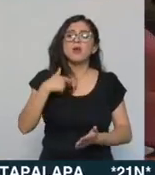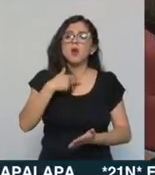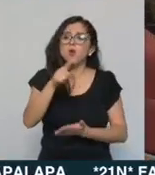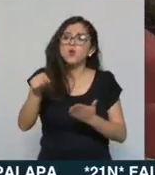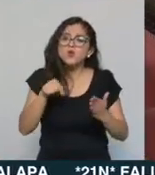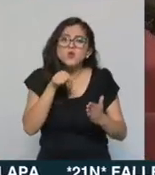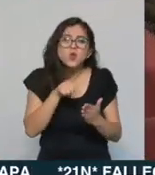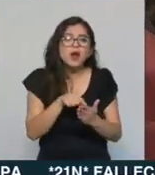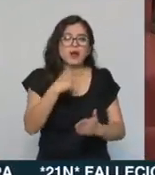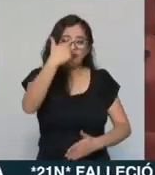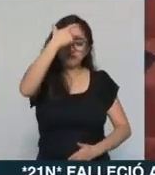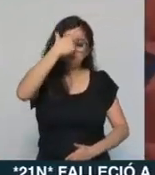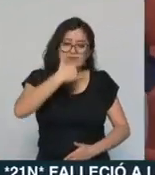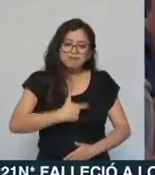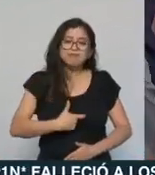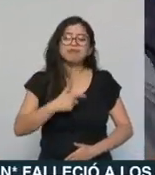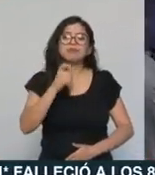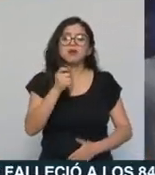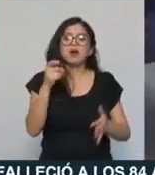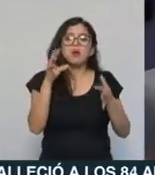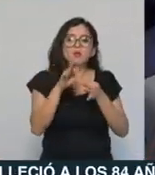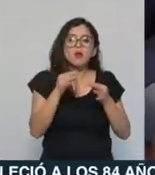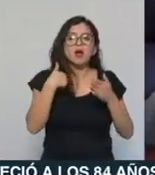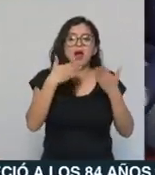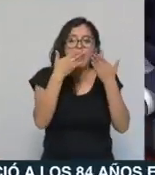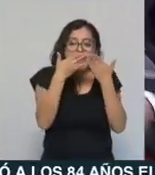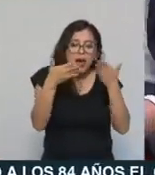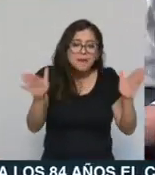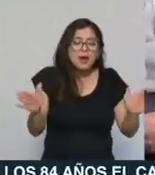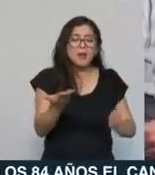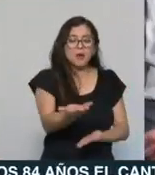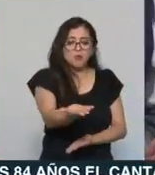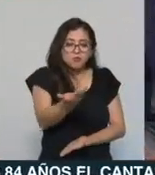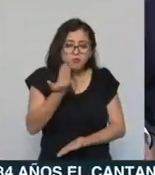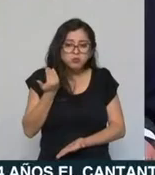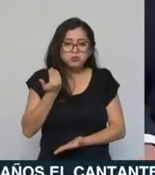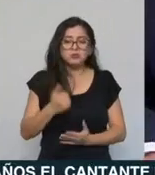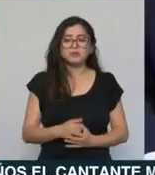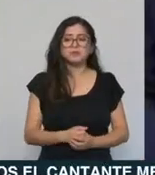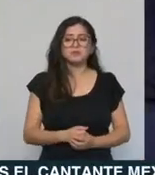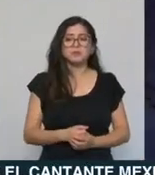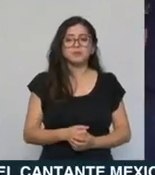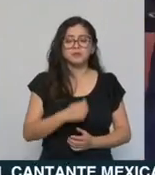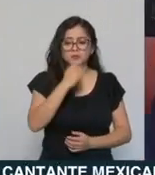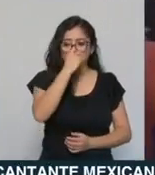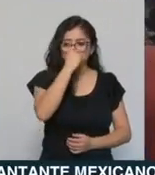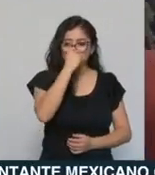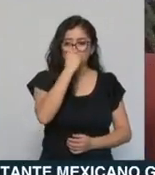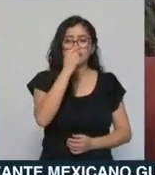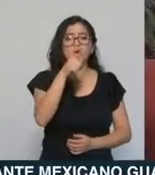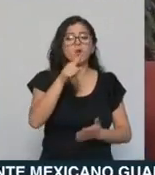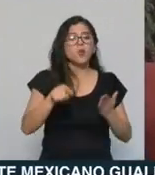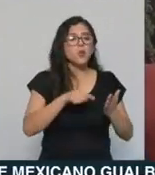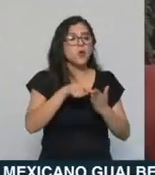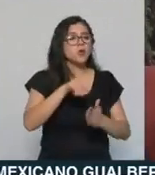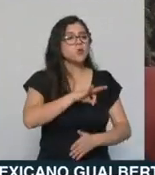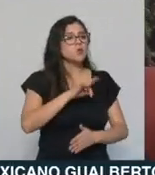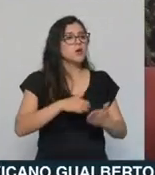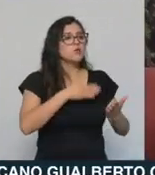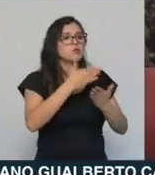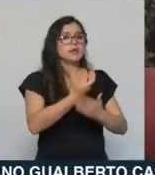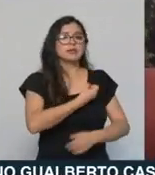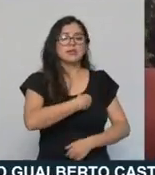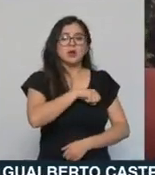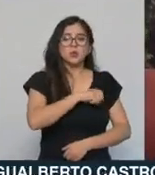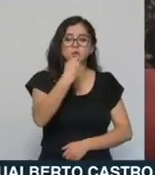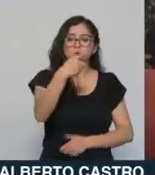que está diciendo que te estoy abriendo, te estoy dando una parte para que te puedas atender. Entonces son cuestiones